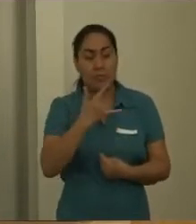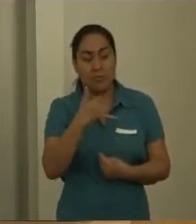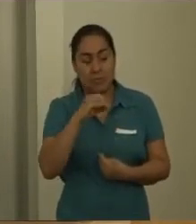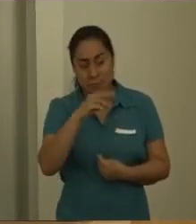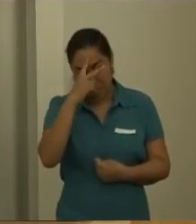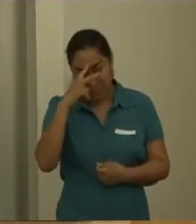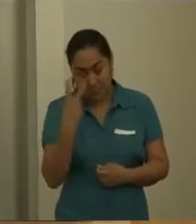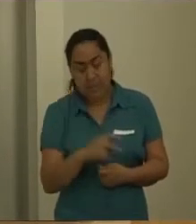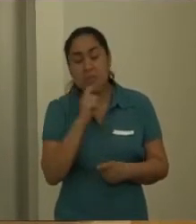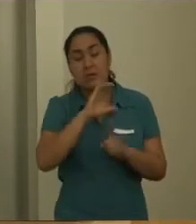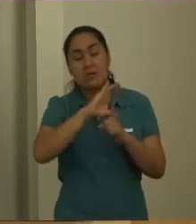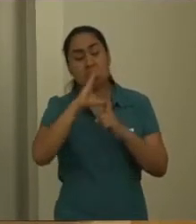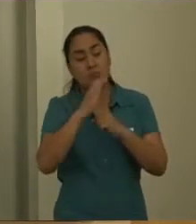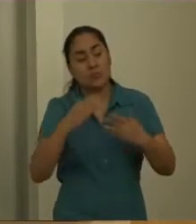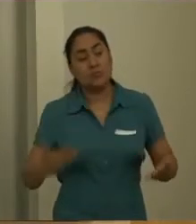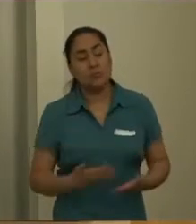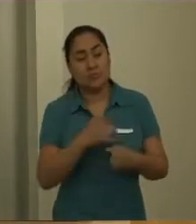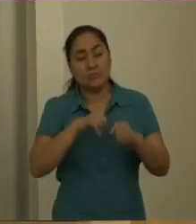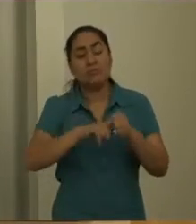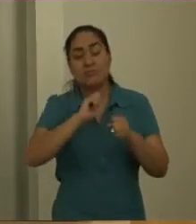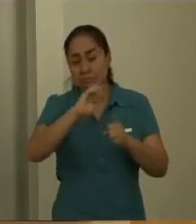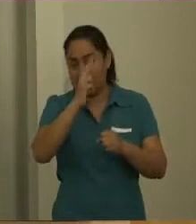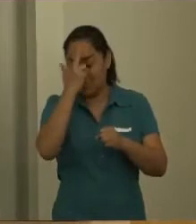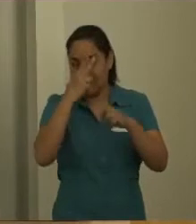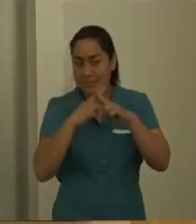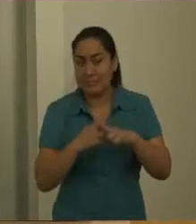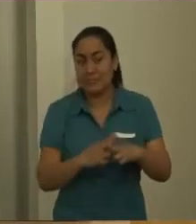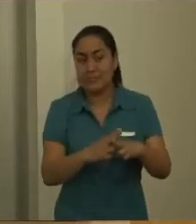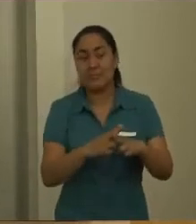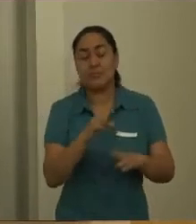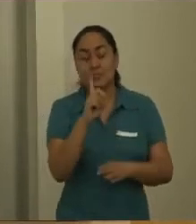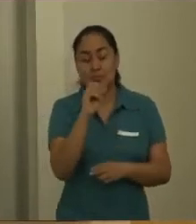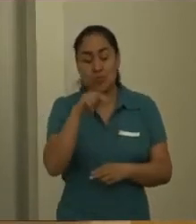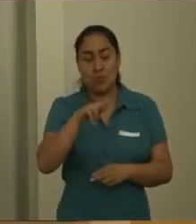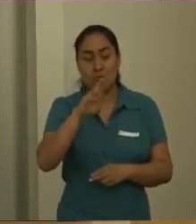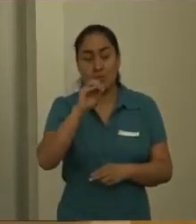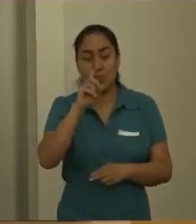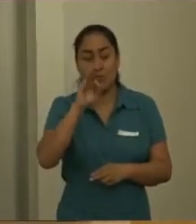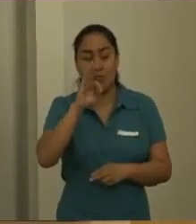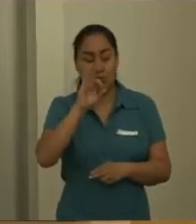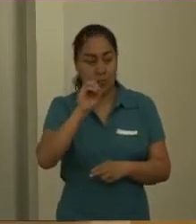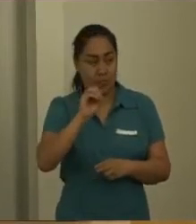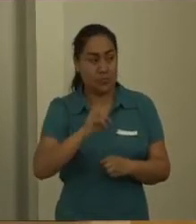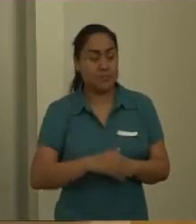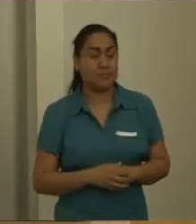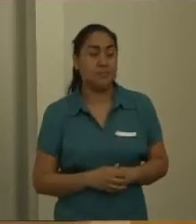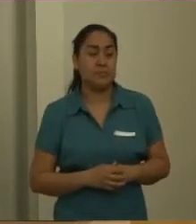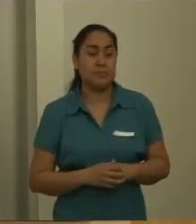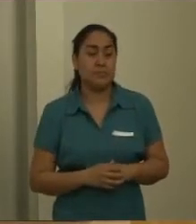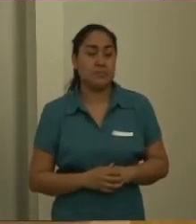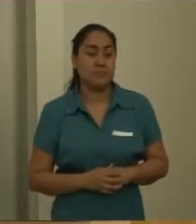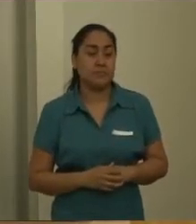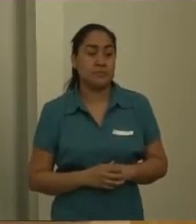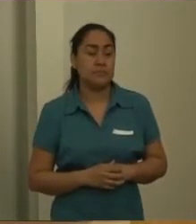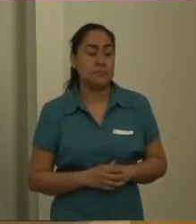la comisión nacional en la como more conmemoración de don rodolfo y el arranque de la cátedra